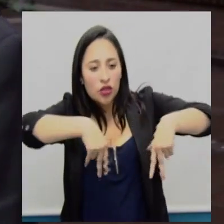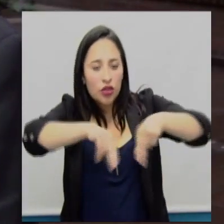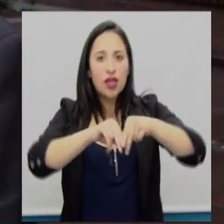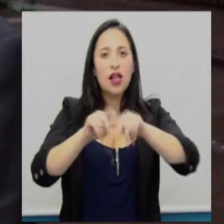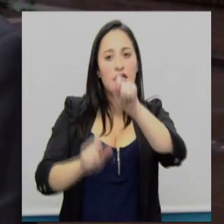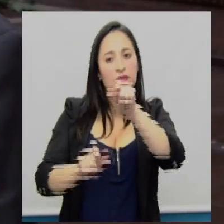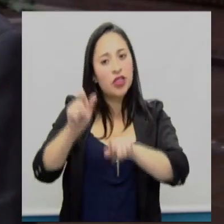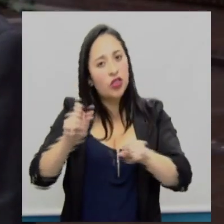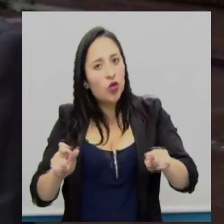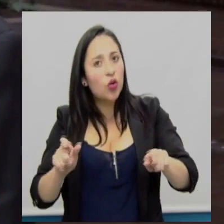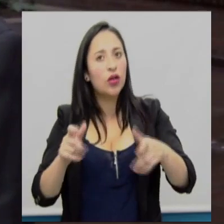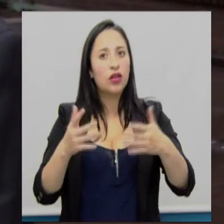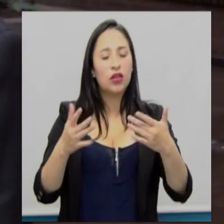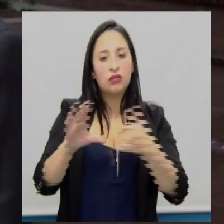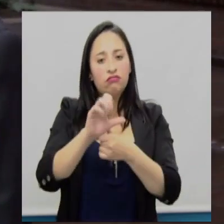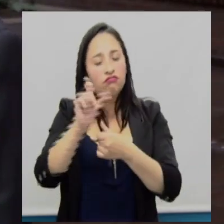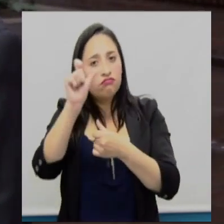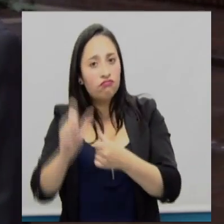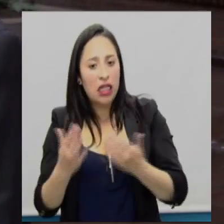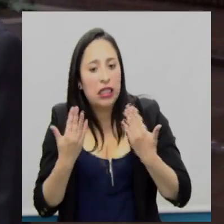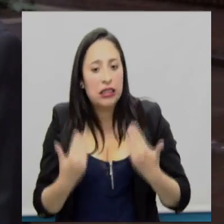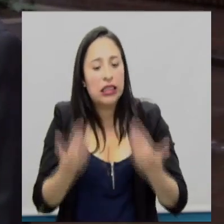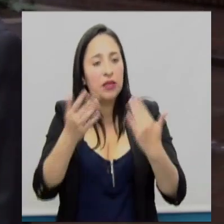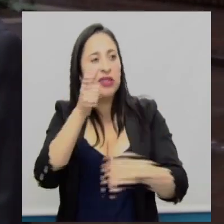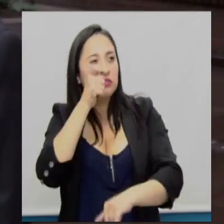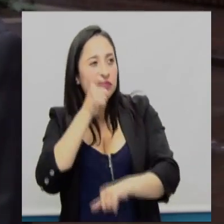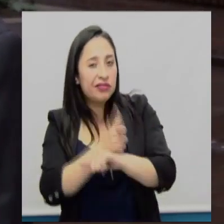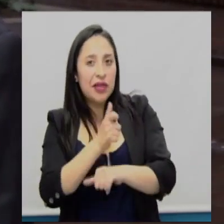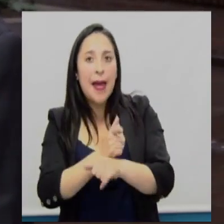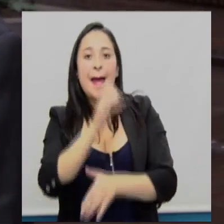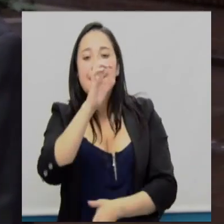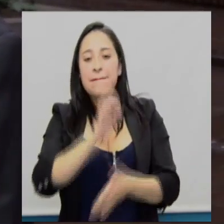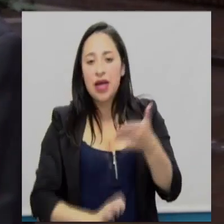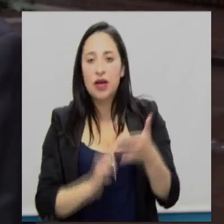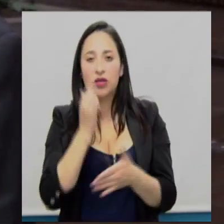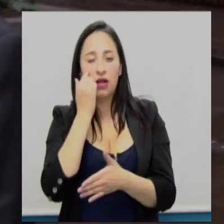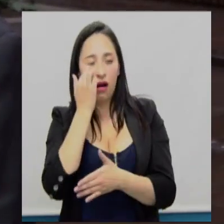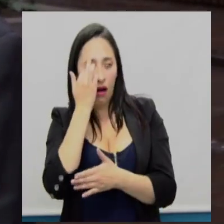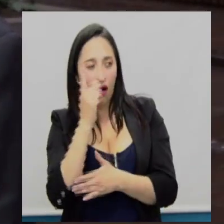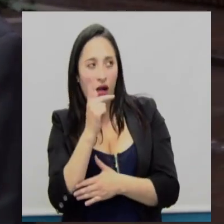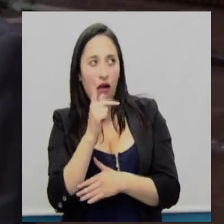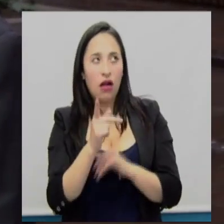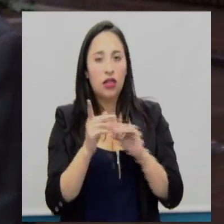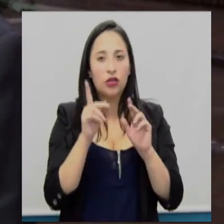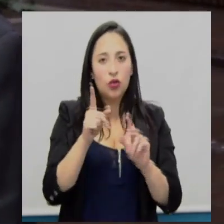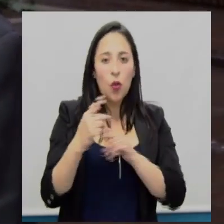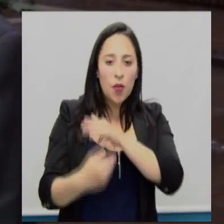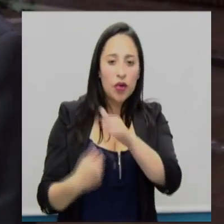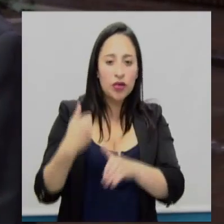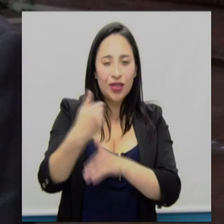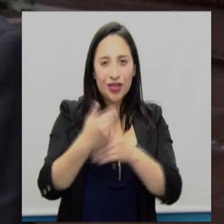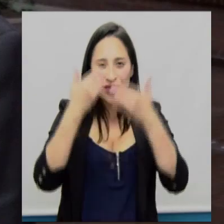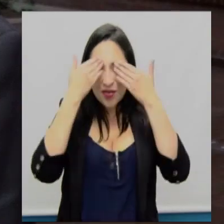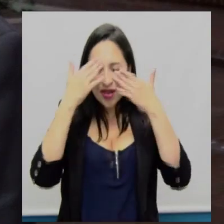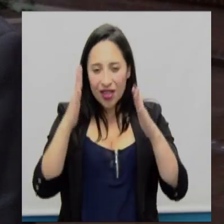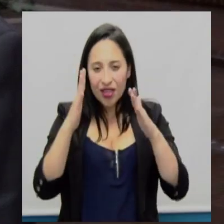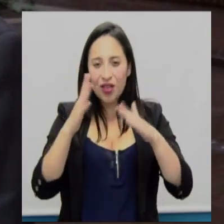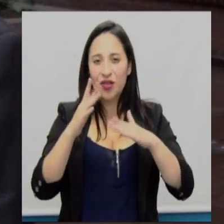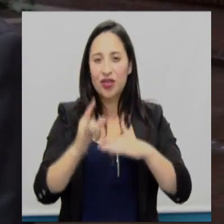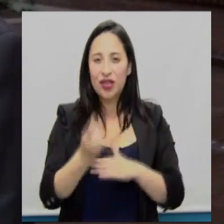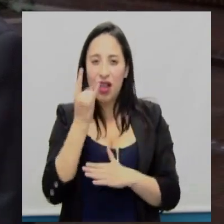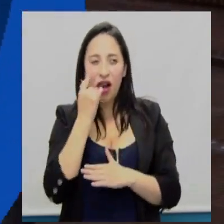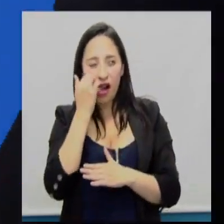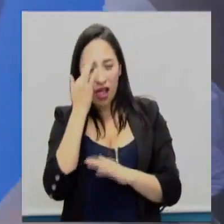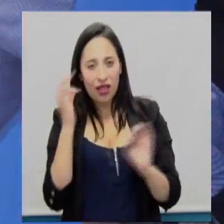puede hacer la sociedad, la gente, los ciudadanos, pues puede ayudar para que eventualmente se reduzcan todos los riesgos que tienen estos procesos